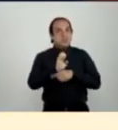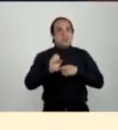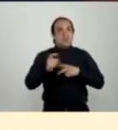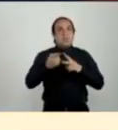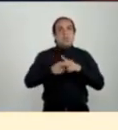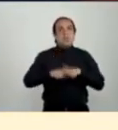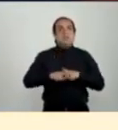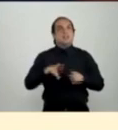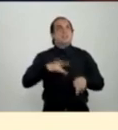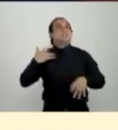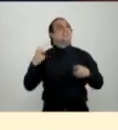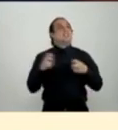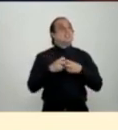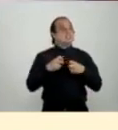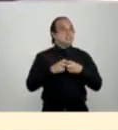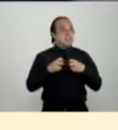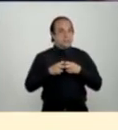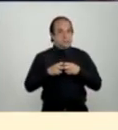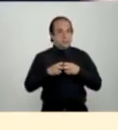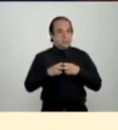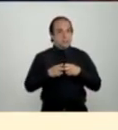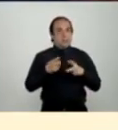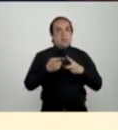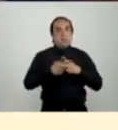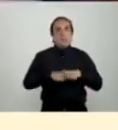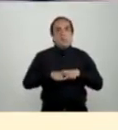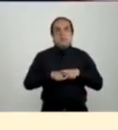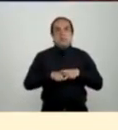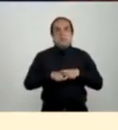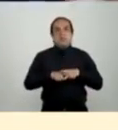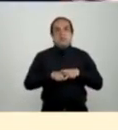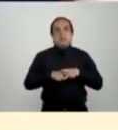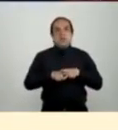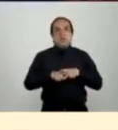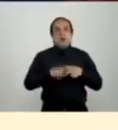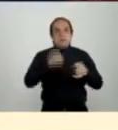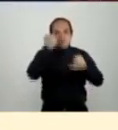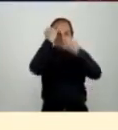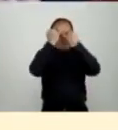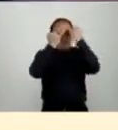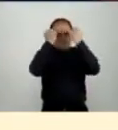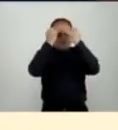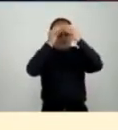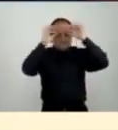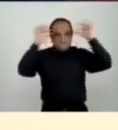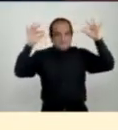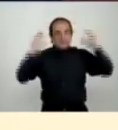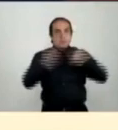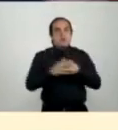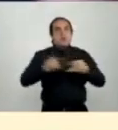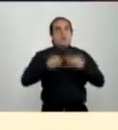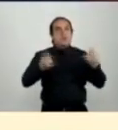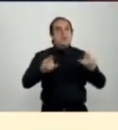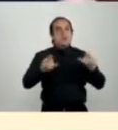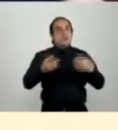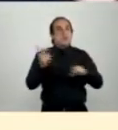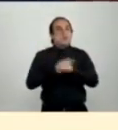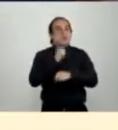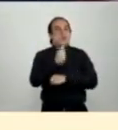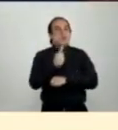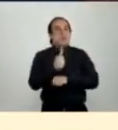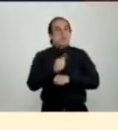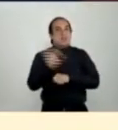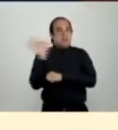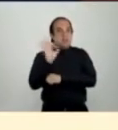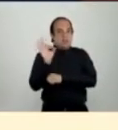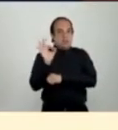a ponerme muy nervioso y empecé a inventar una historia, ¿no? Con la idea de que si no pasaba absolutamente nada, al menos